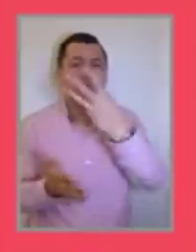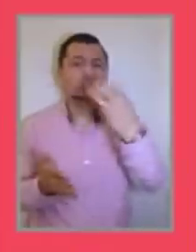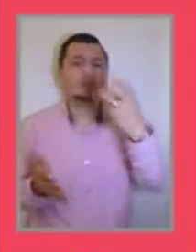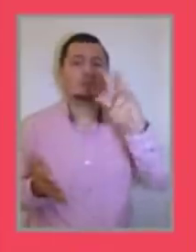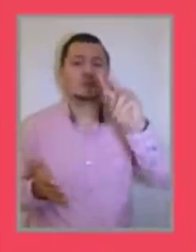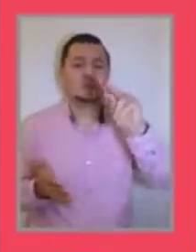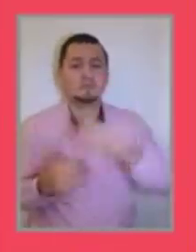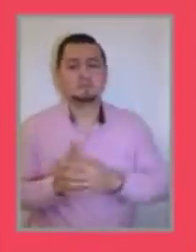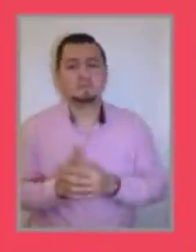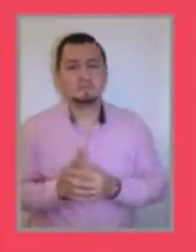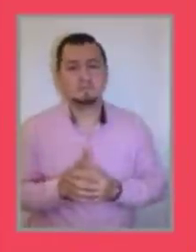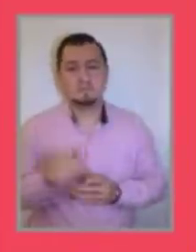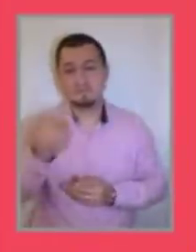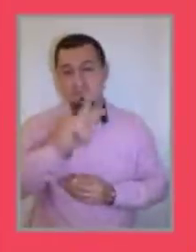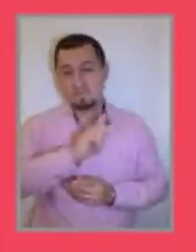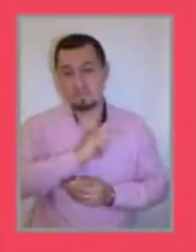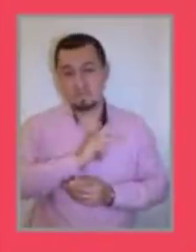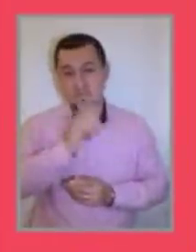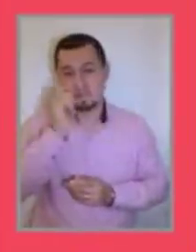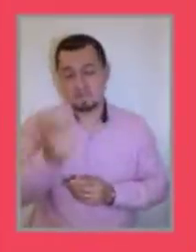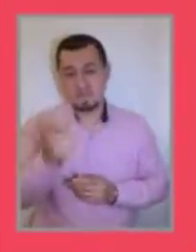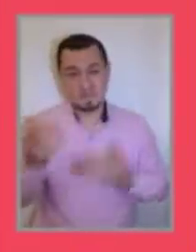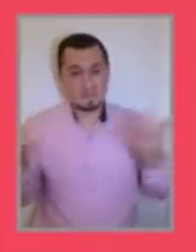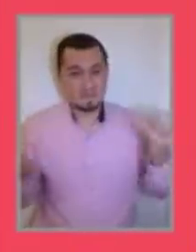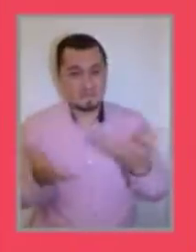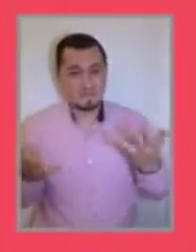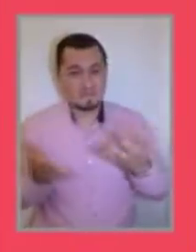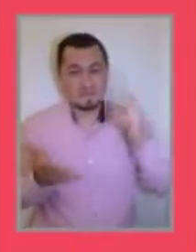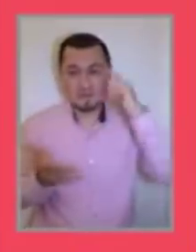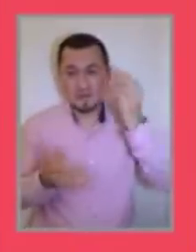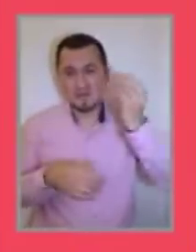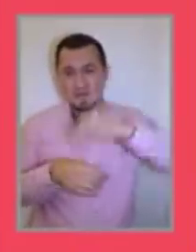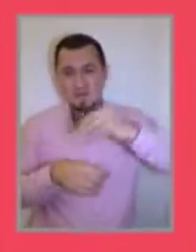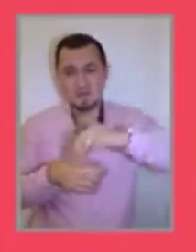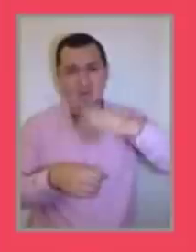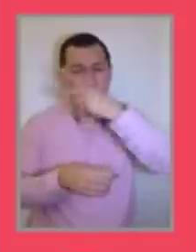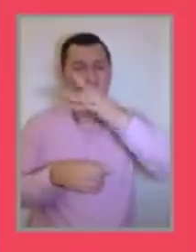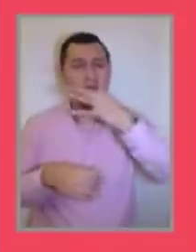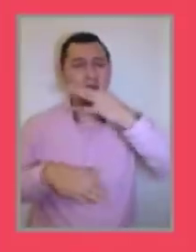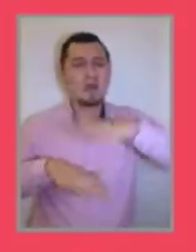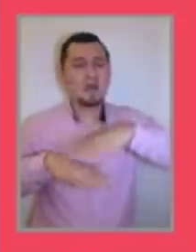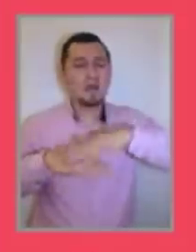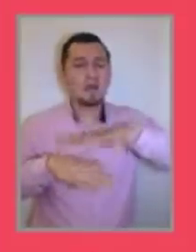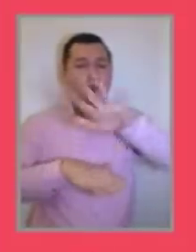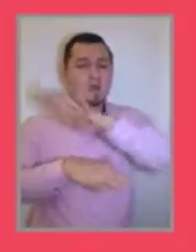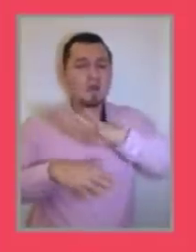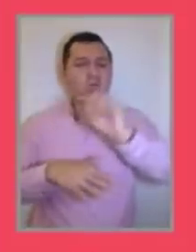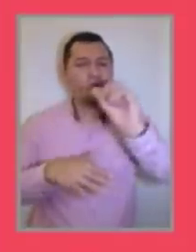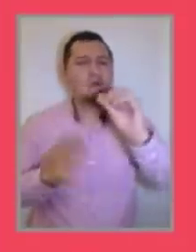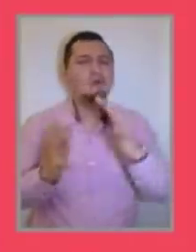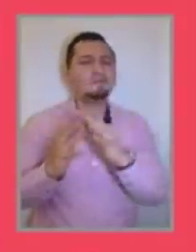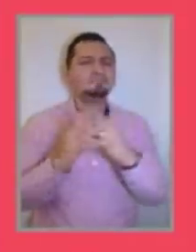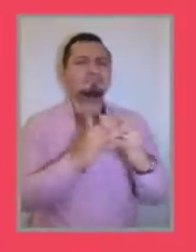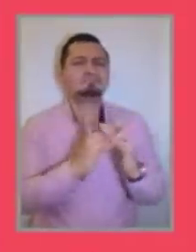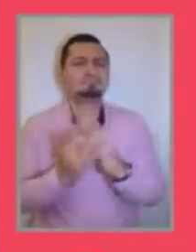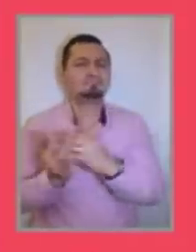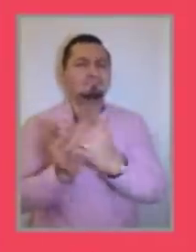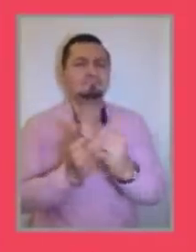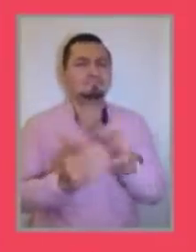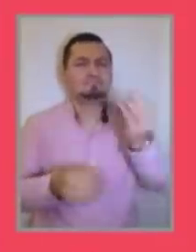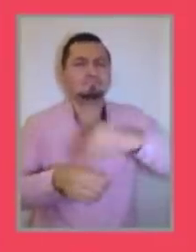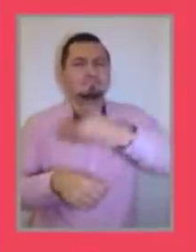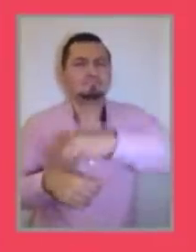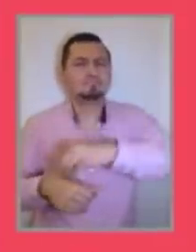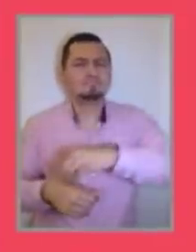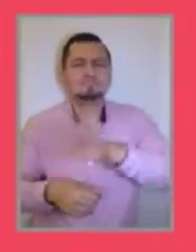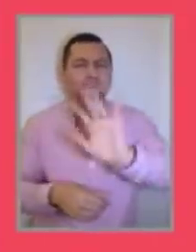a ver, esos asuntos de las supuestas inconsistencias de la información en la modalidad, creo que hay